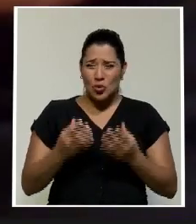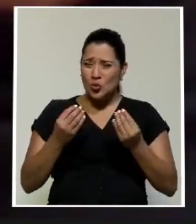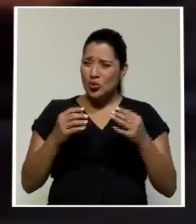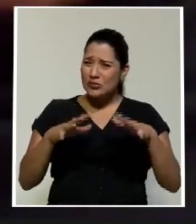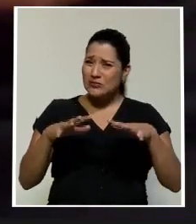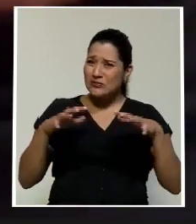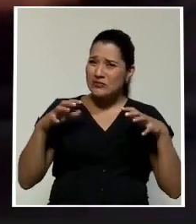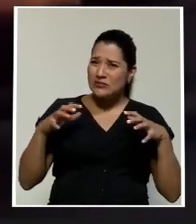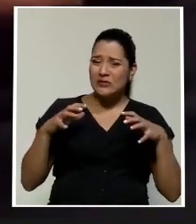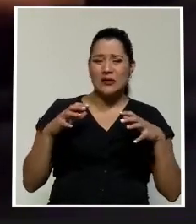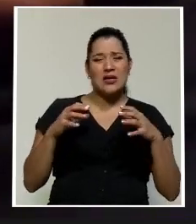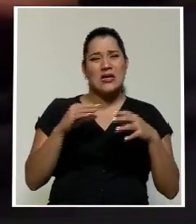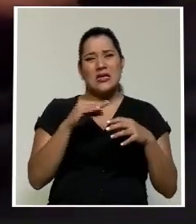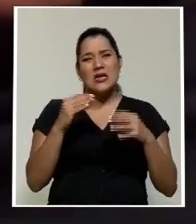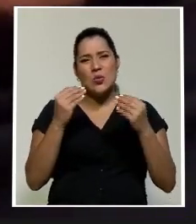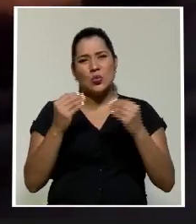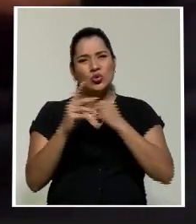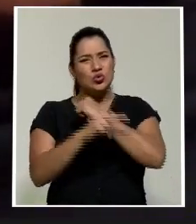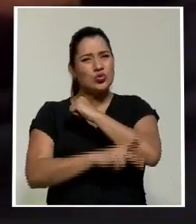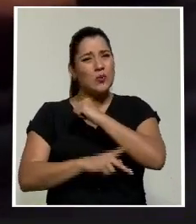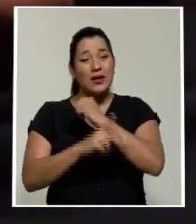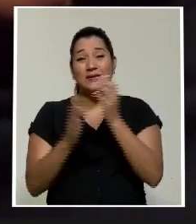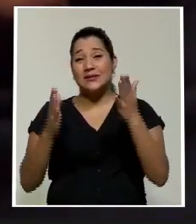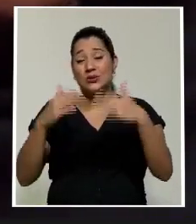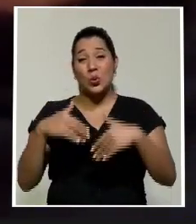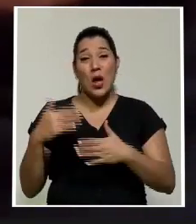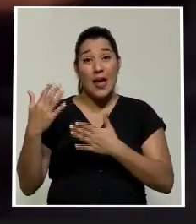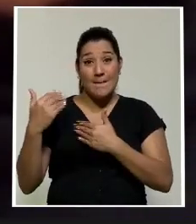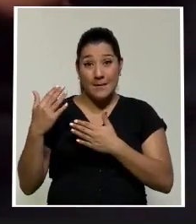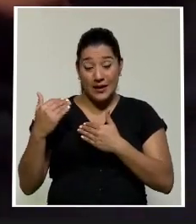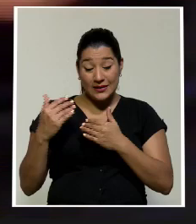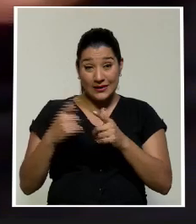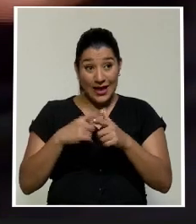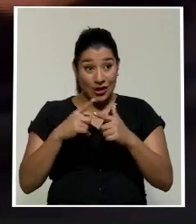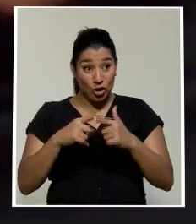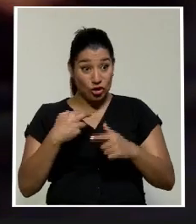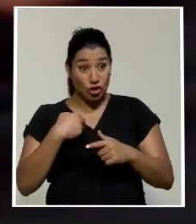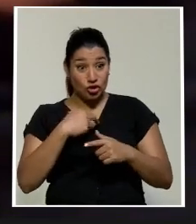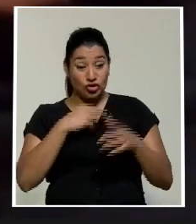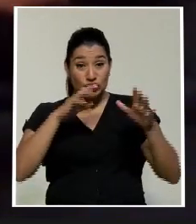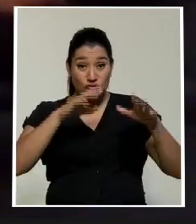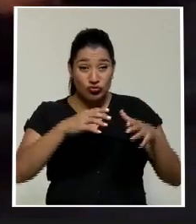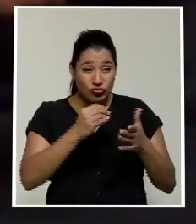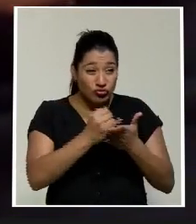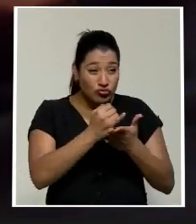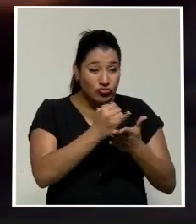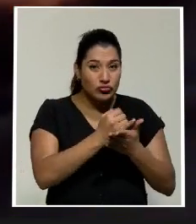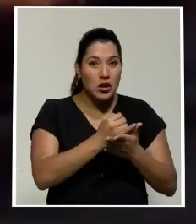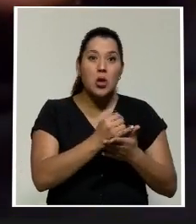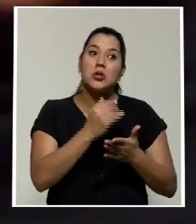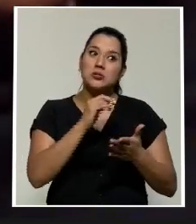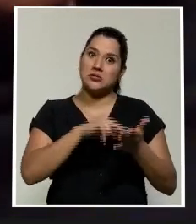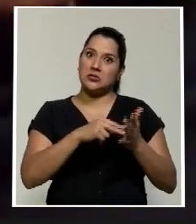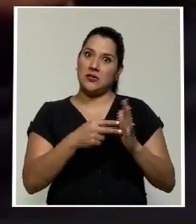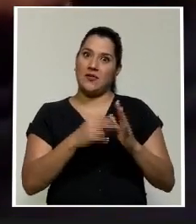apesadumbrado y en muchos países sin esperanza. Este es motivo para tener